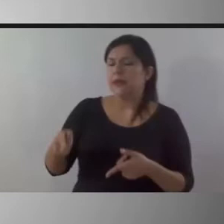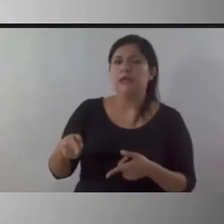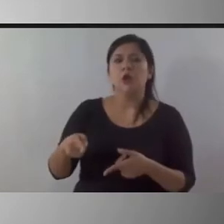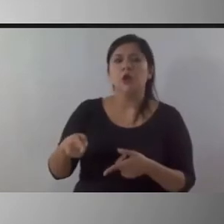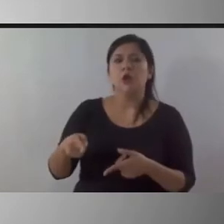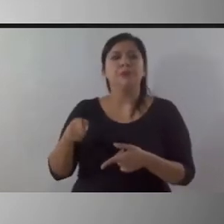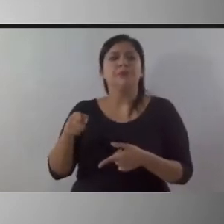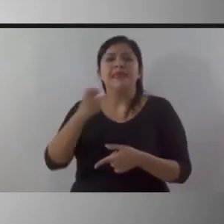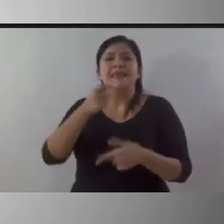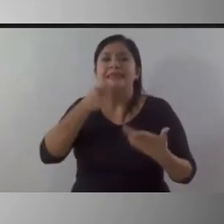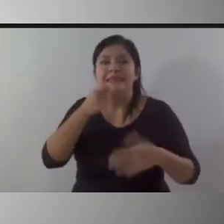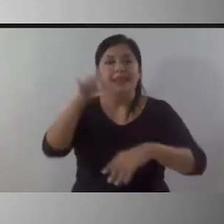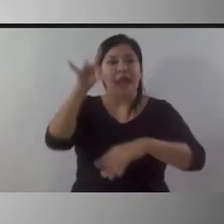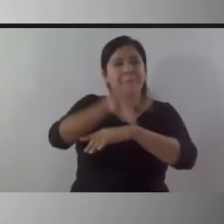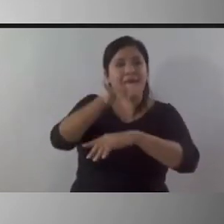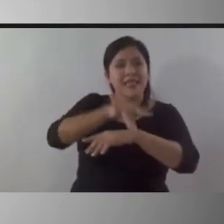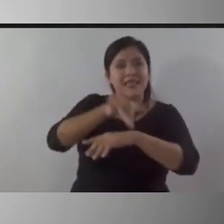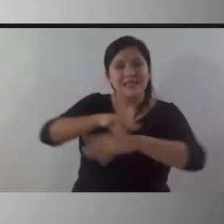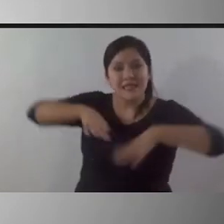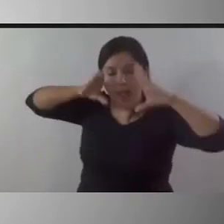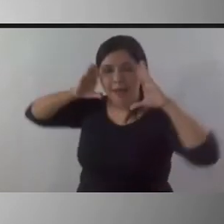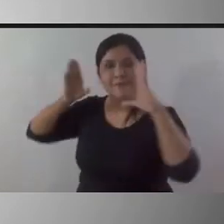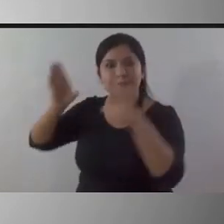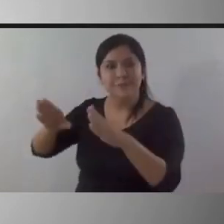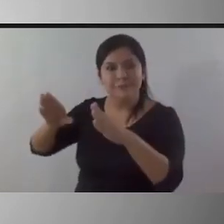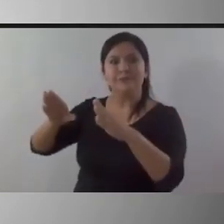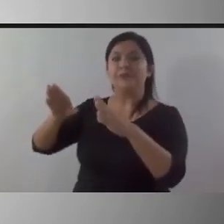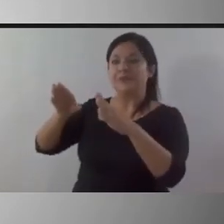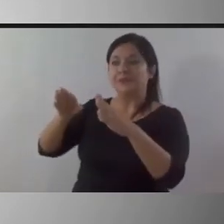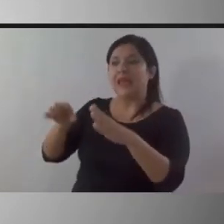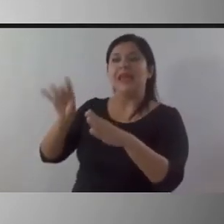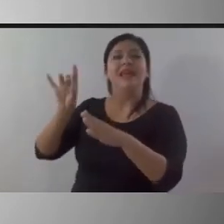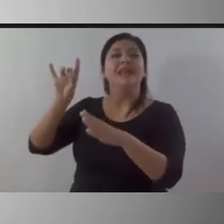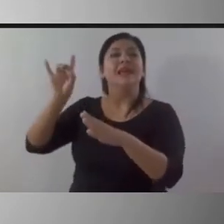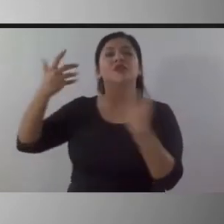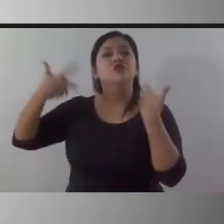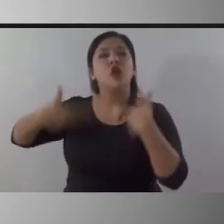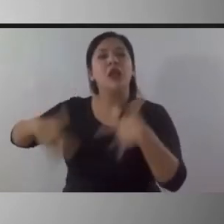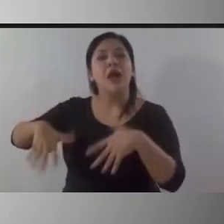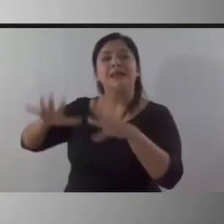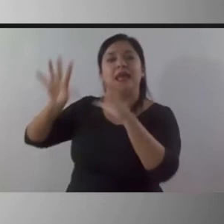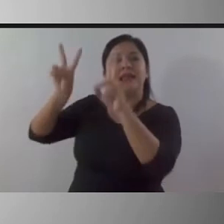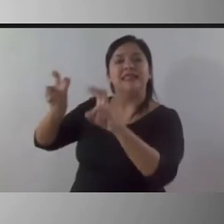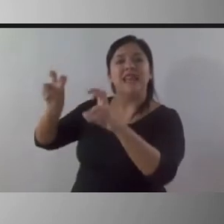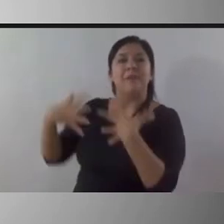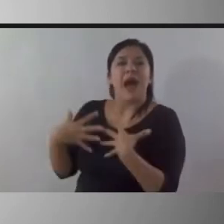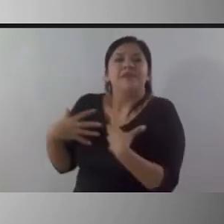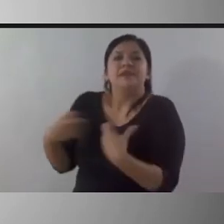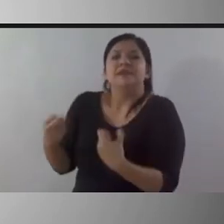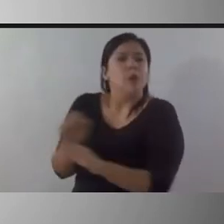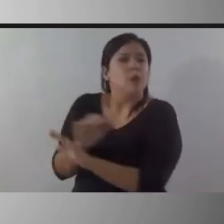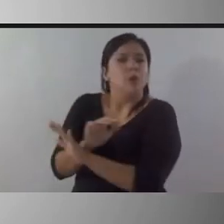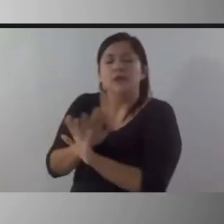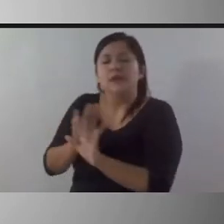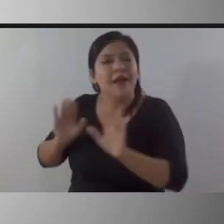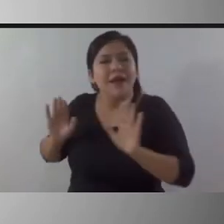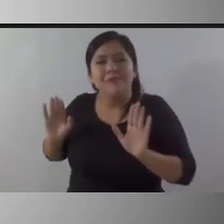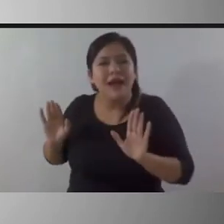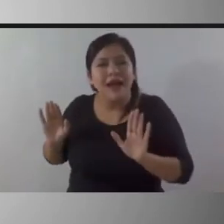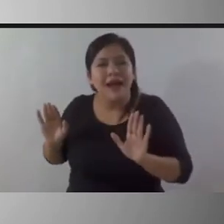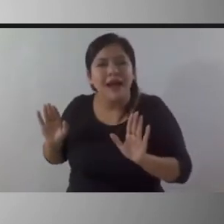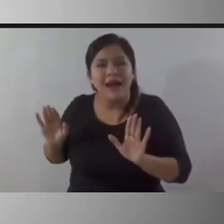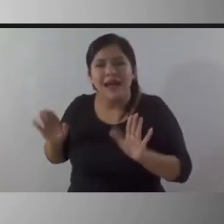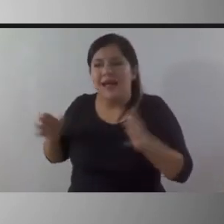la medicina se ocupe de las necesidades médicas y que deje en paz a los cuerpos intersex en todo lo que tiene que